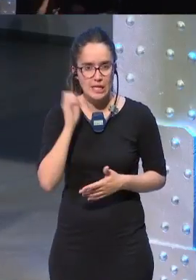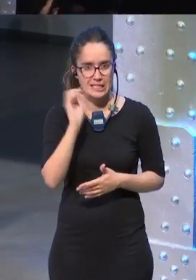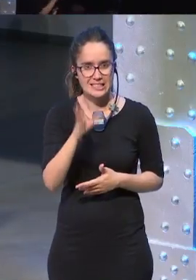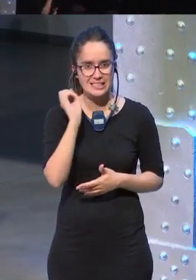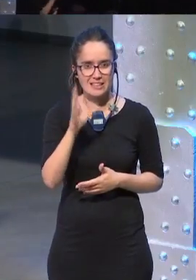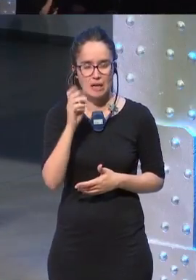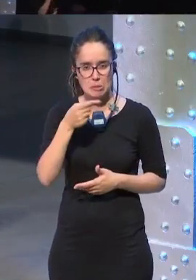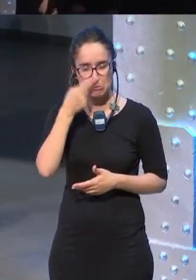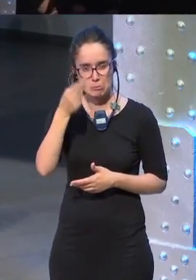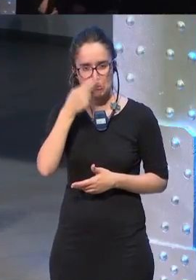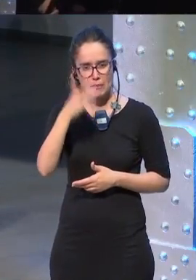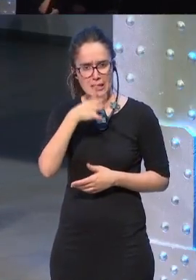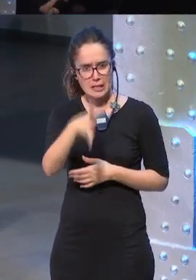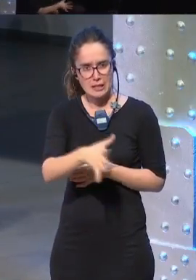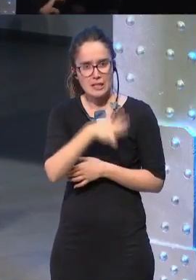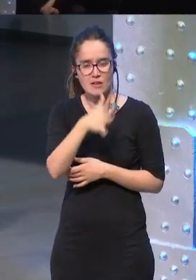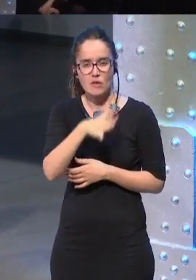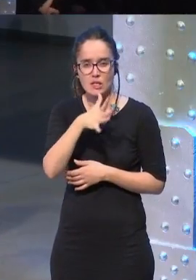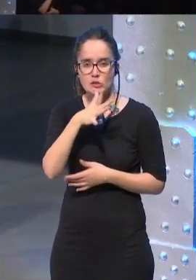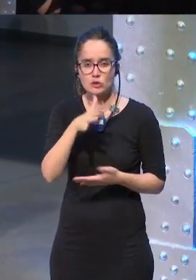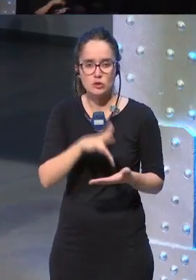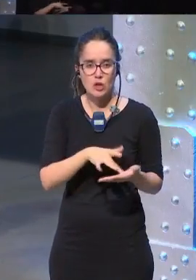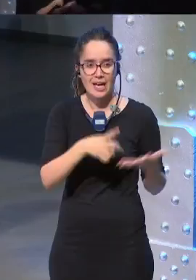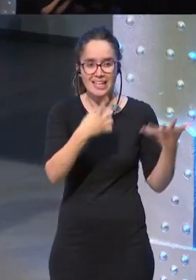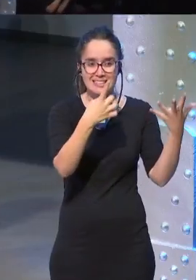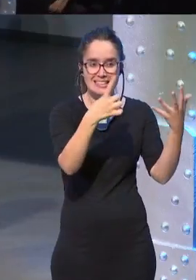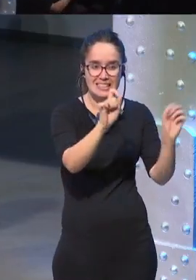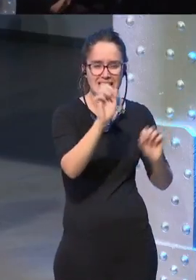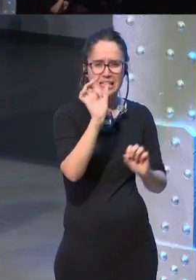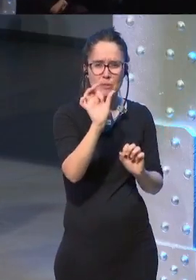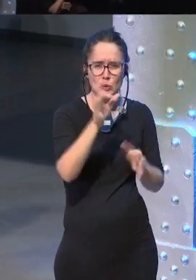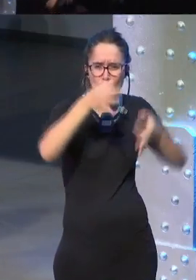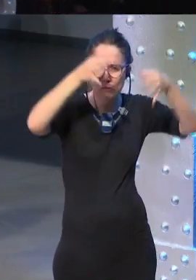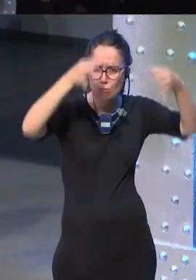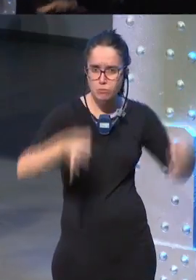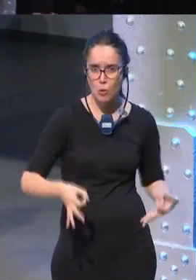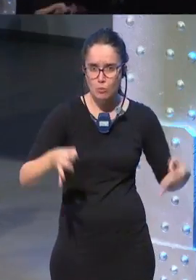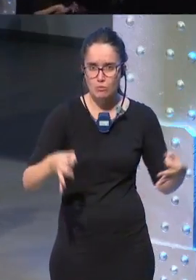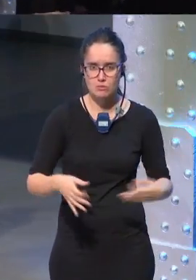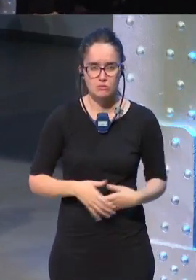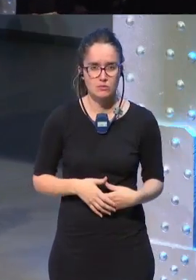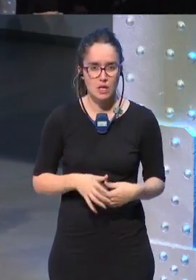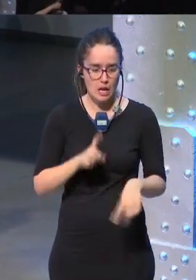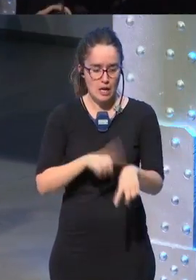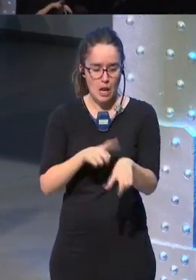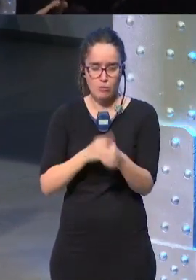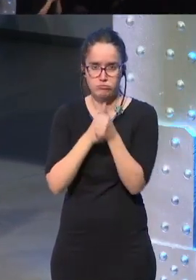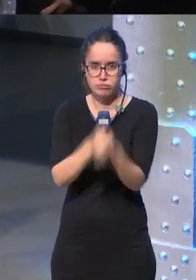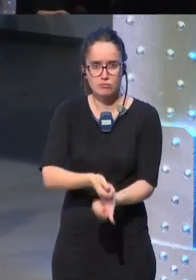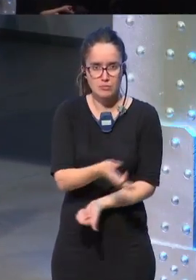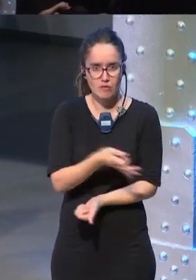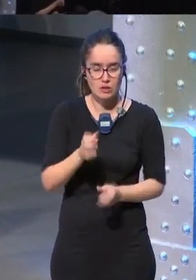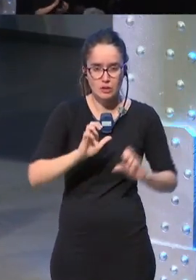charla tan increíble. Ha sido 60 minutos exactos. Es que iba siguiendo el reloj.